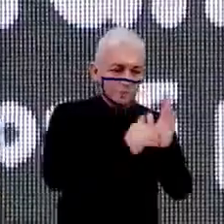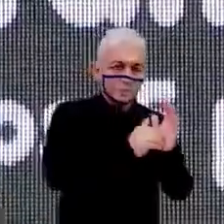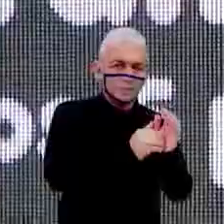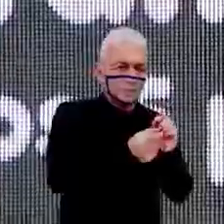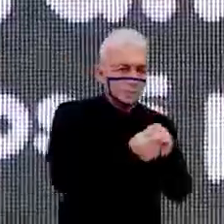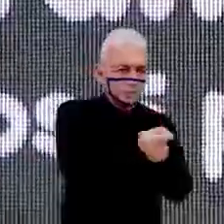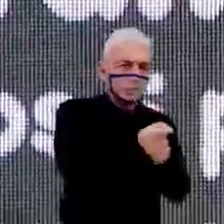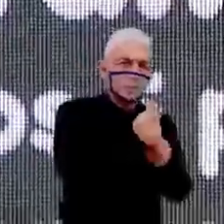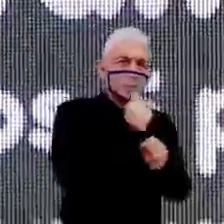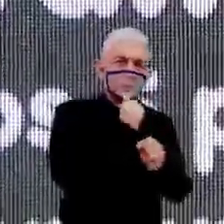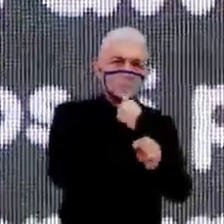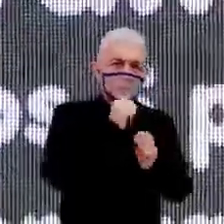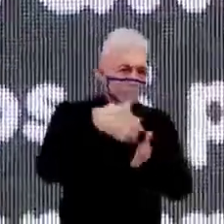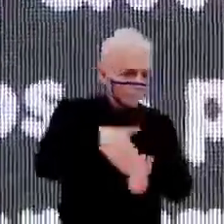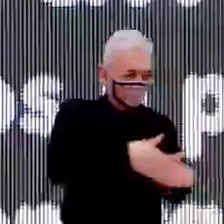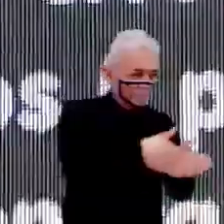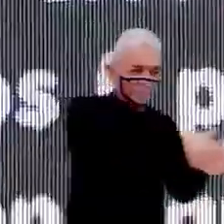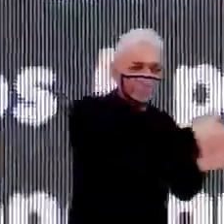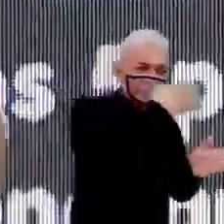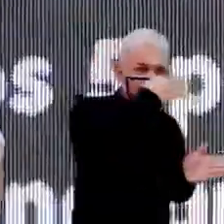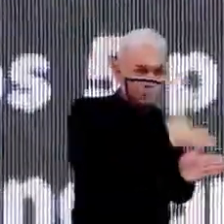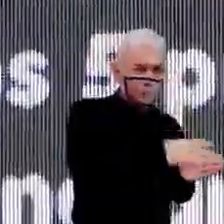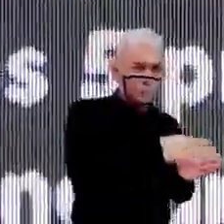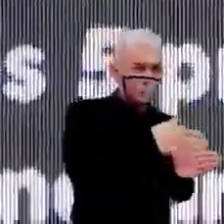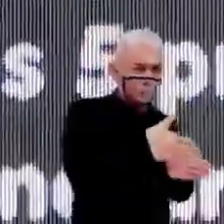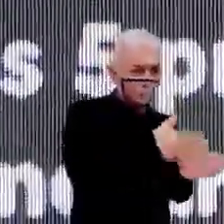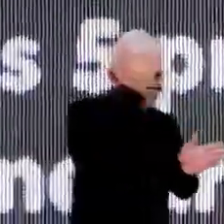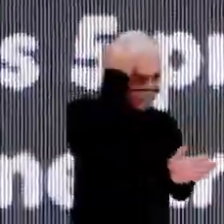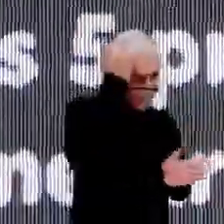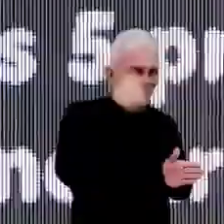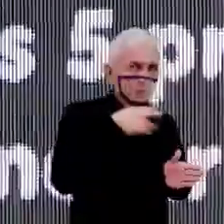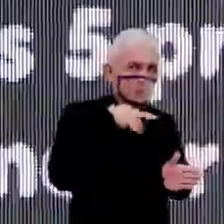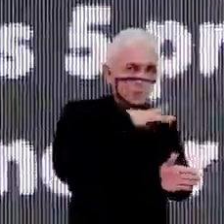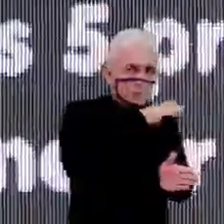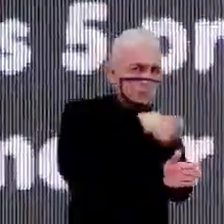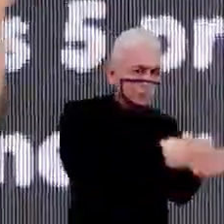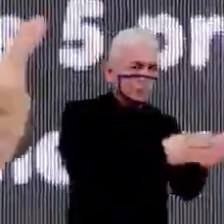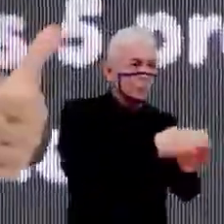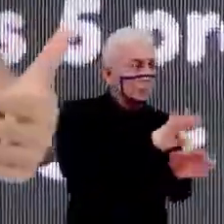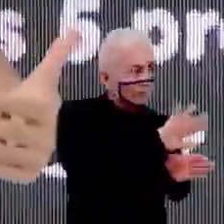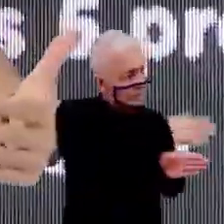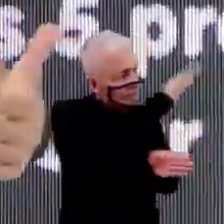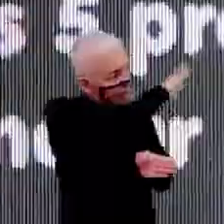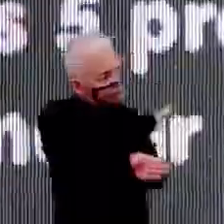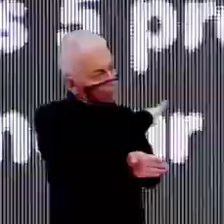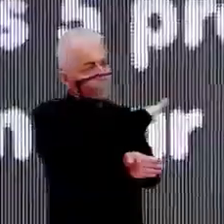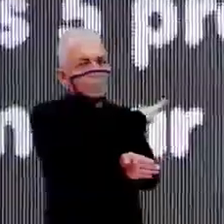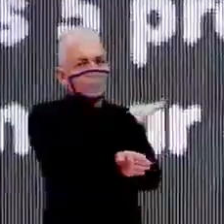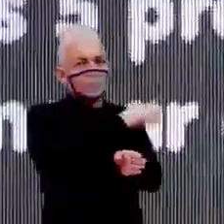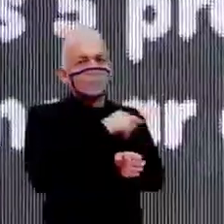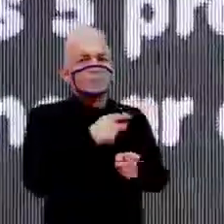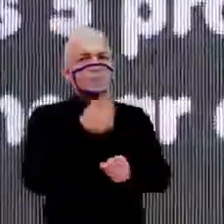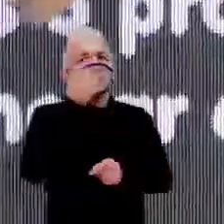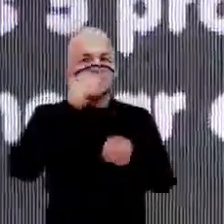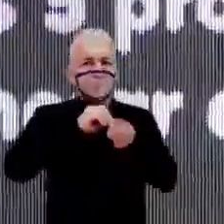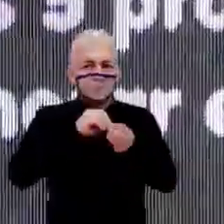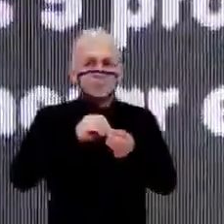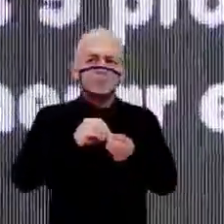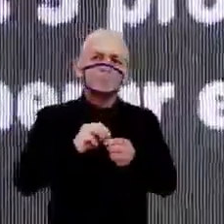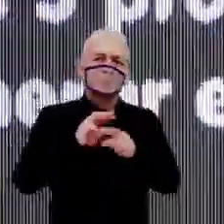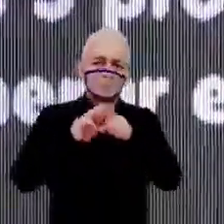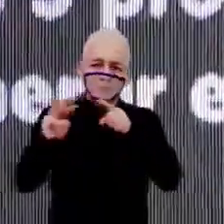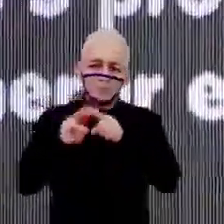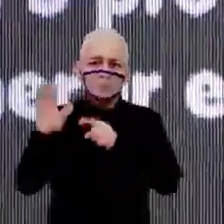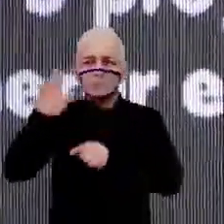pegado a los caños, está muy pegado al río Magdalena, está muy pegado a la Isla de la Loma y al Gran Malecón, que luego nos lleva y